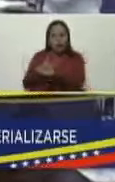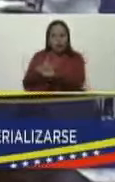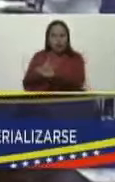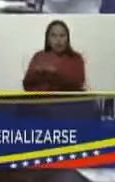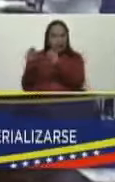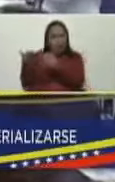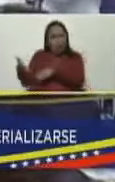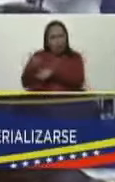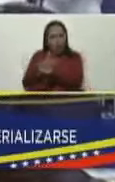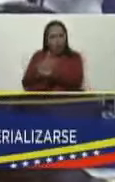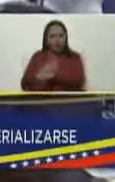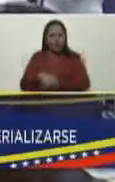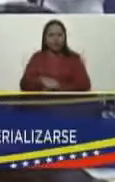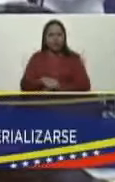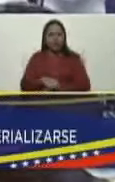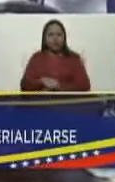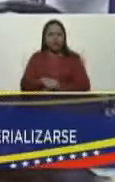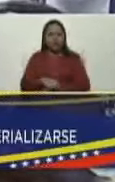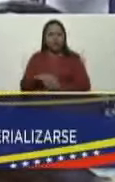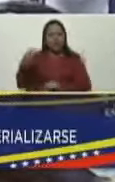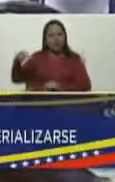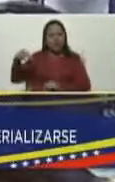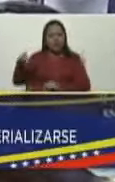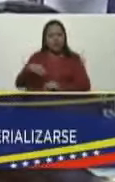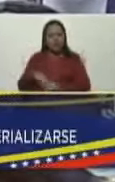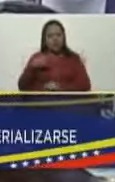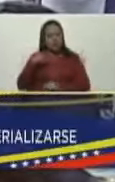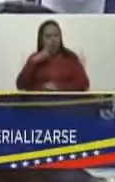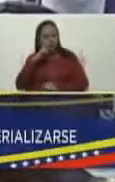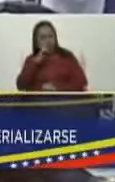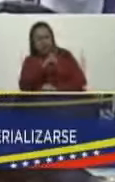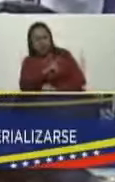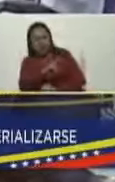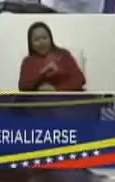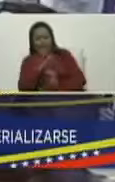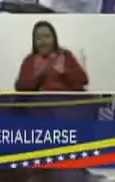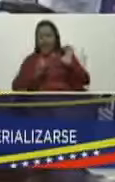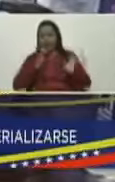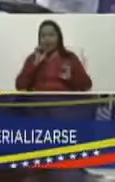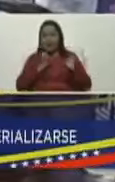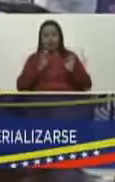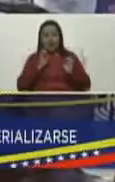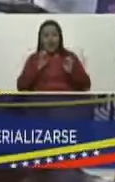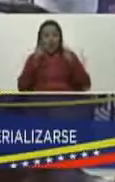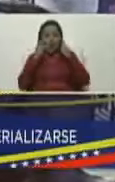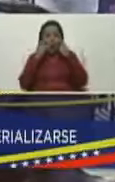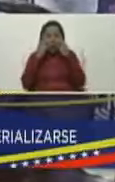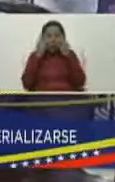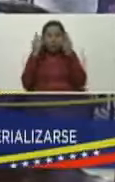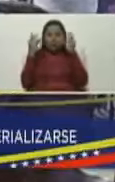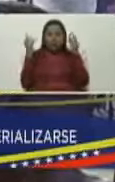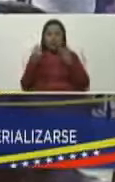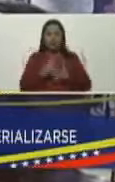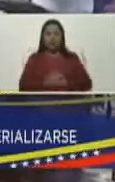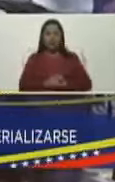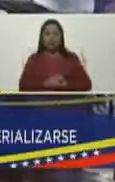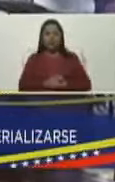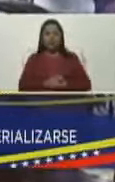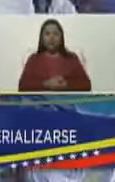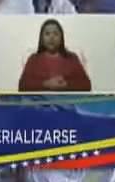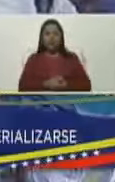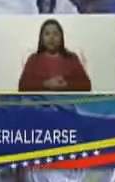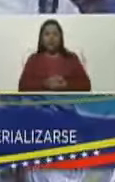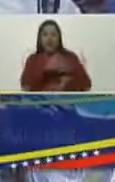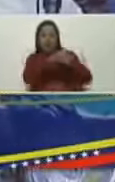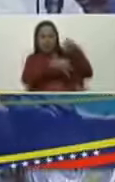Mucho antes de noviembre. Y yo le vi a Simón una emoción, un brillo en los ojos. Y me empezó a